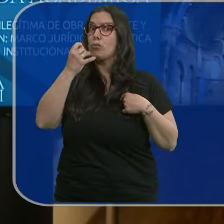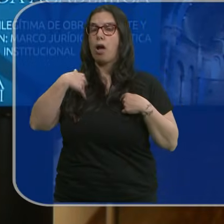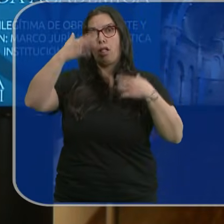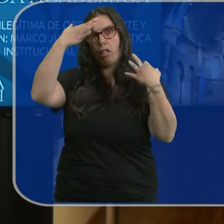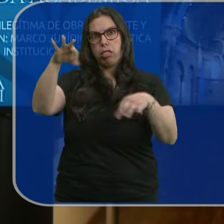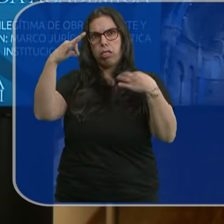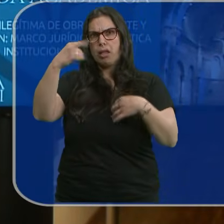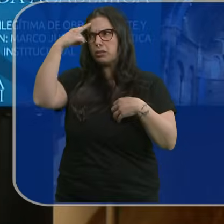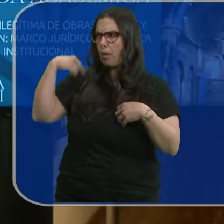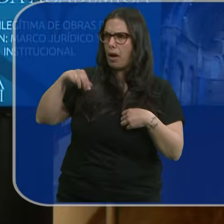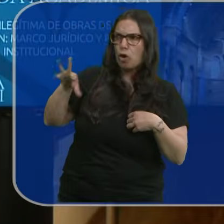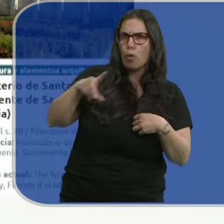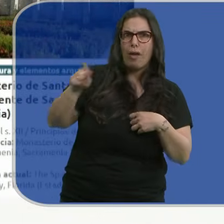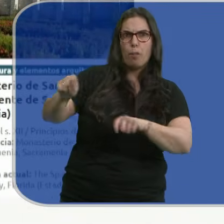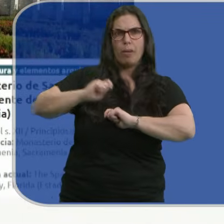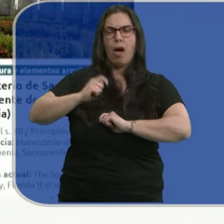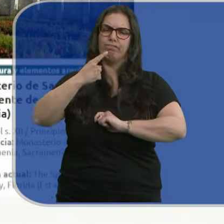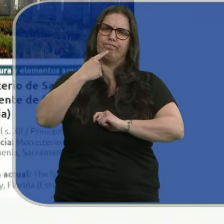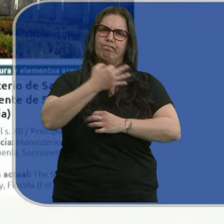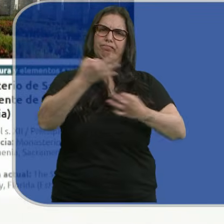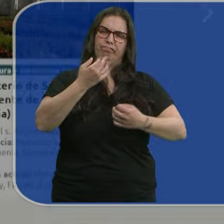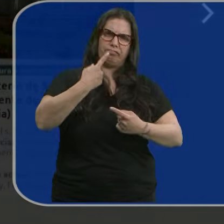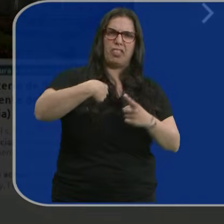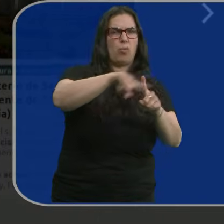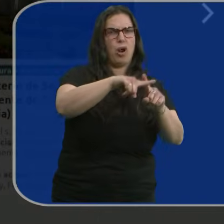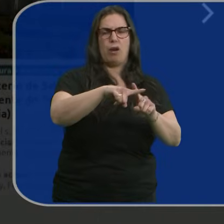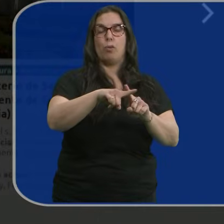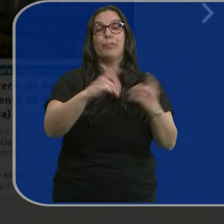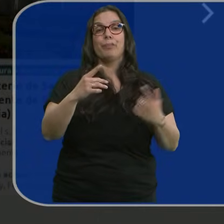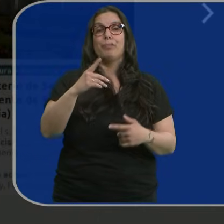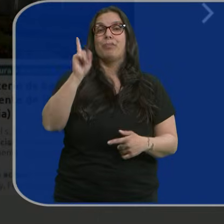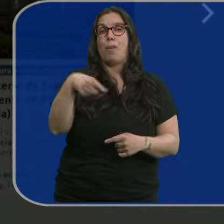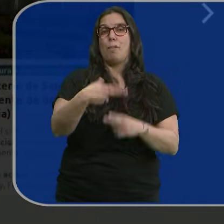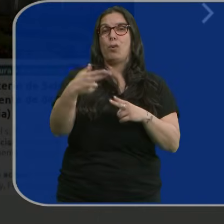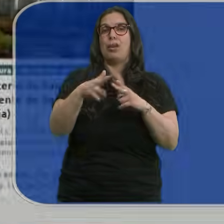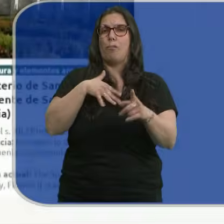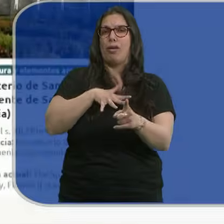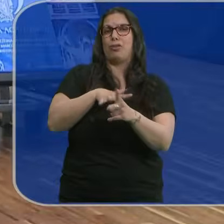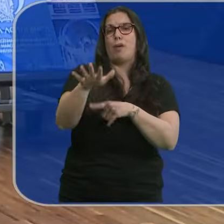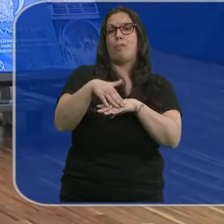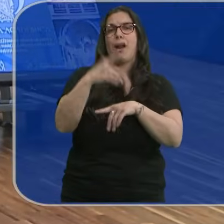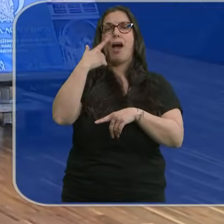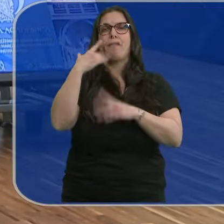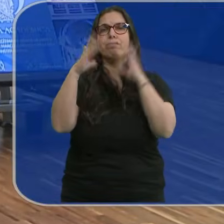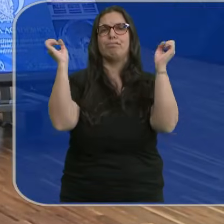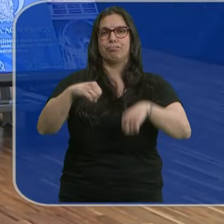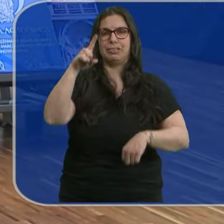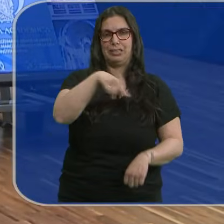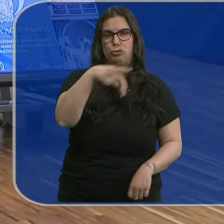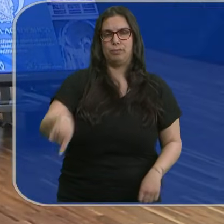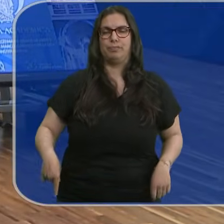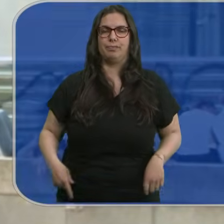pieza consideran que lo correcto es devolverla. Sin olvidar que la política puede incidir a la hora de resolver estos